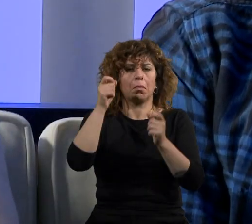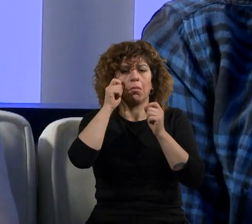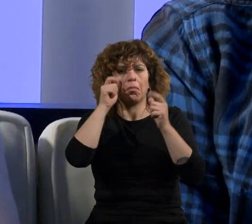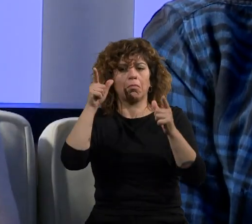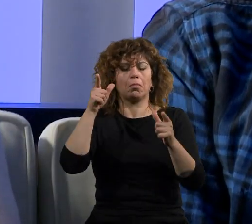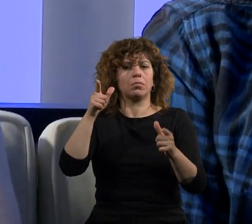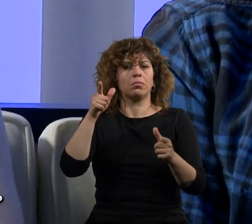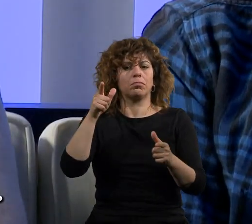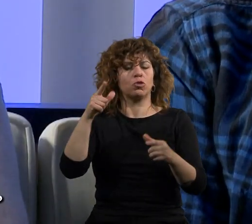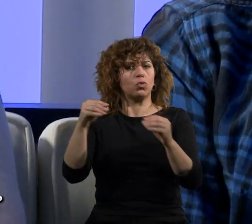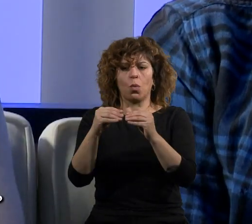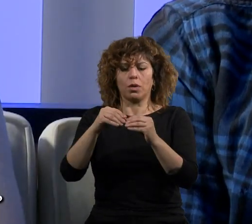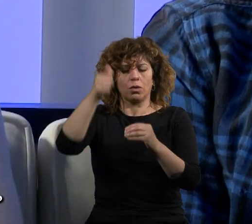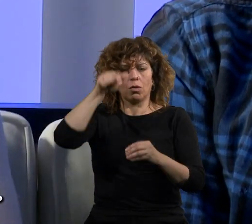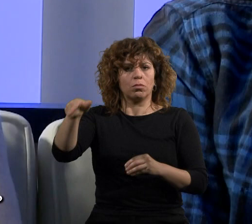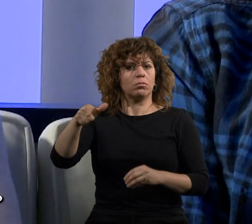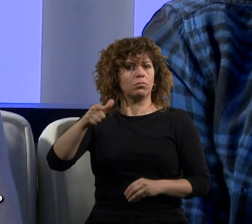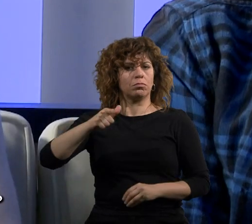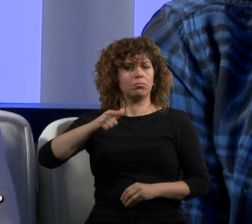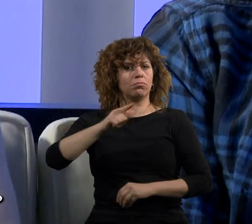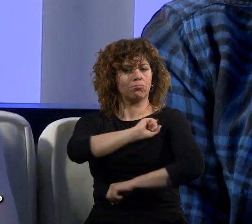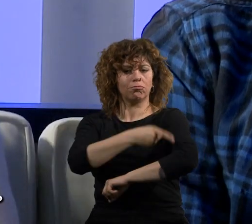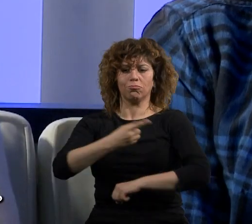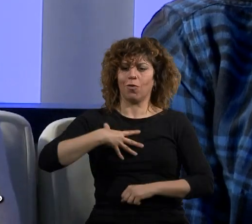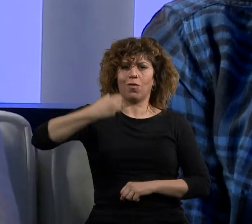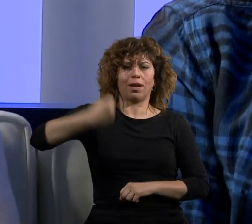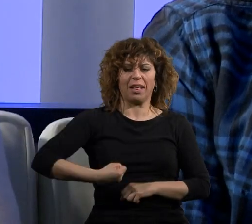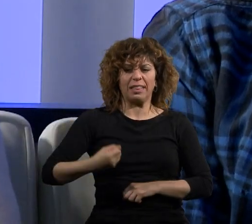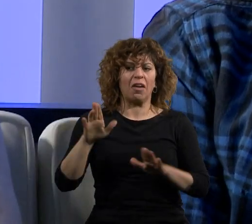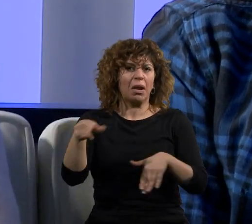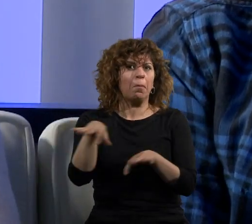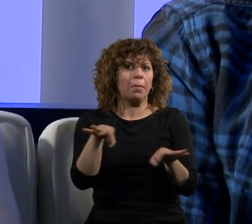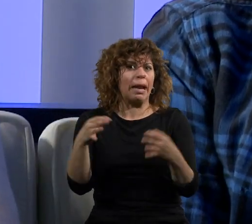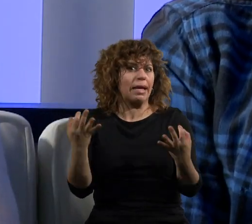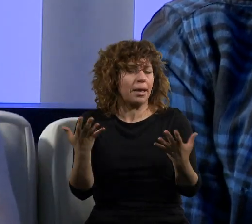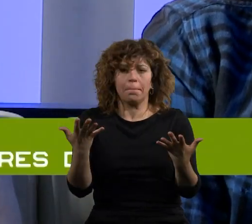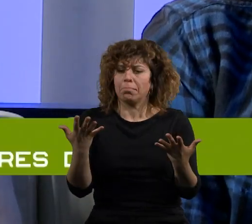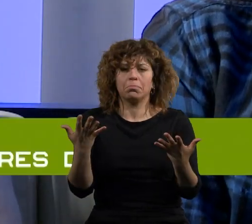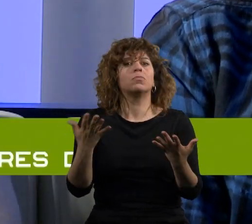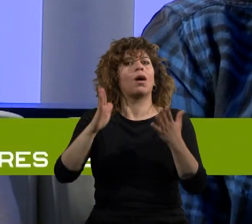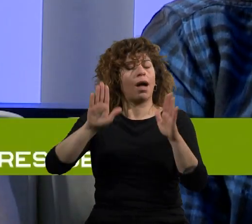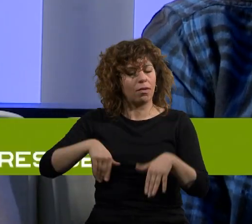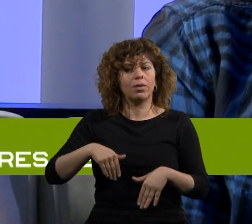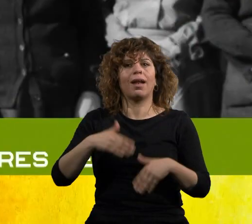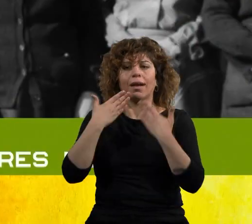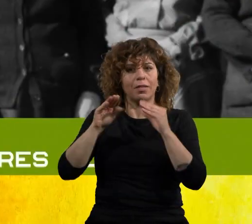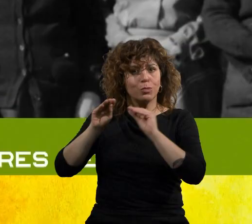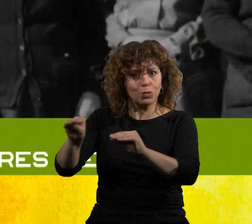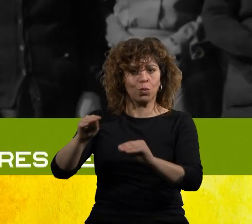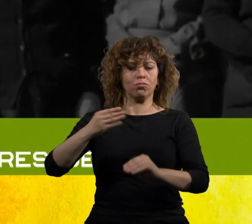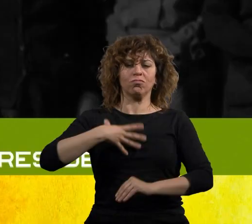muy valiente, que se iba a preparar aquí, yo qué sé qué, pero en definitiva, que la valentía de Robert